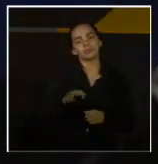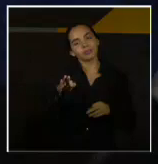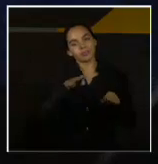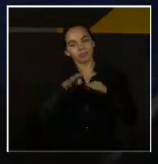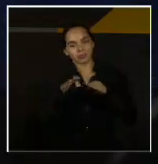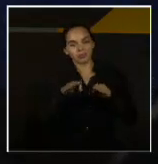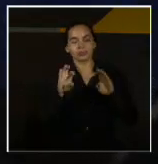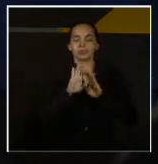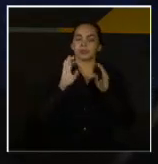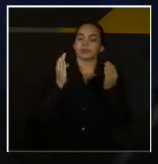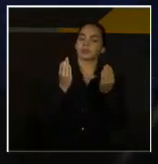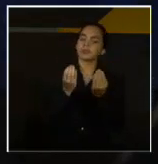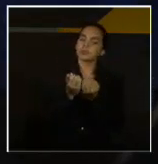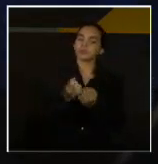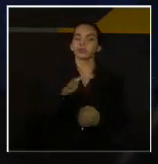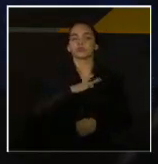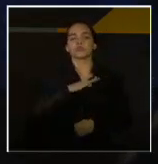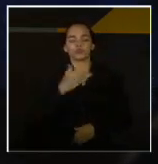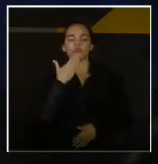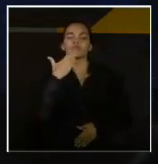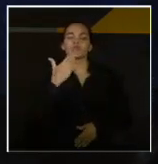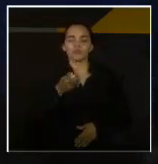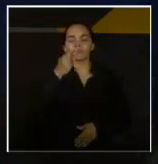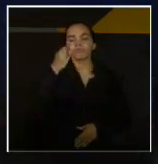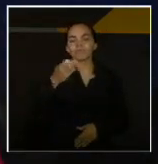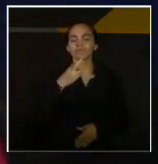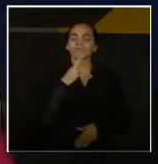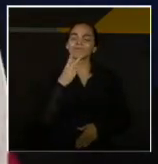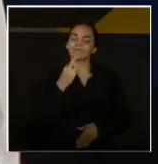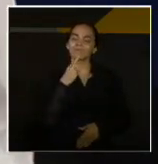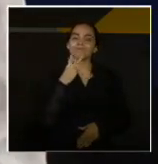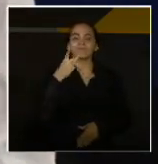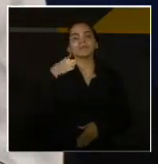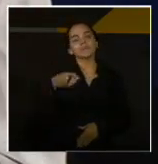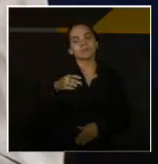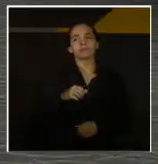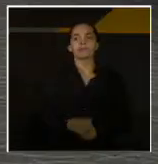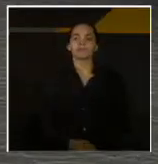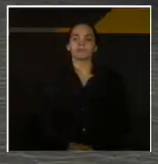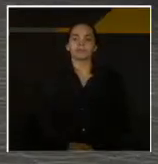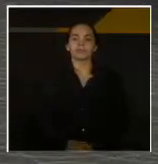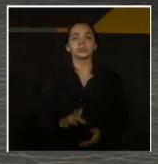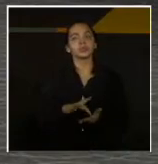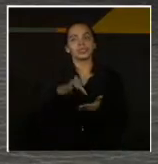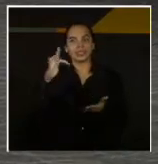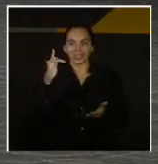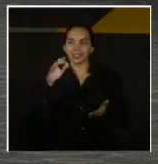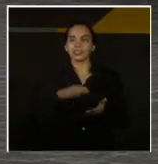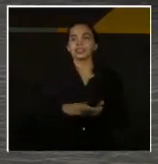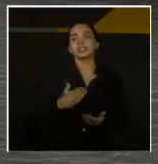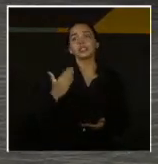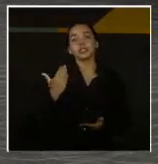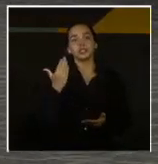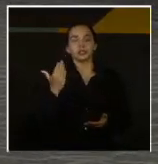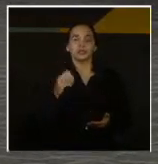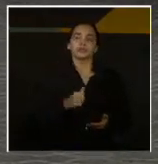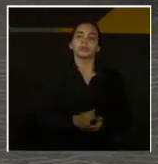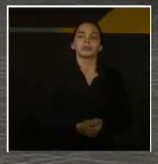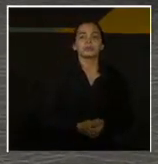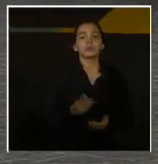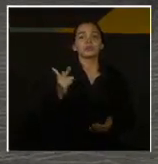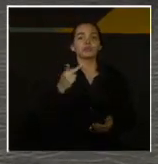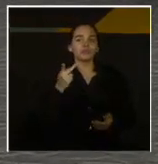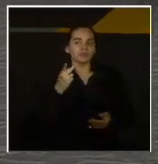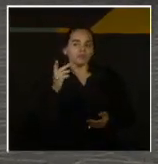trabajando con la sociedad civil, por supuesto, nos ha ido mucho mejor en la tarea. Gracias, candidato. Le pedimos al licenciado que haga el uso